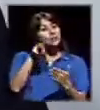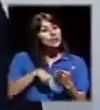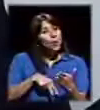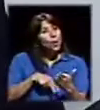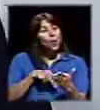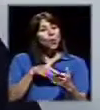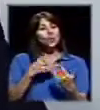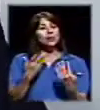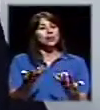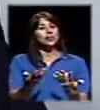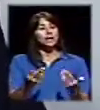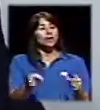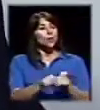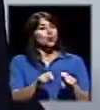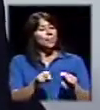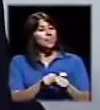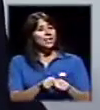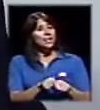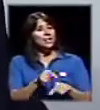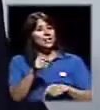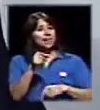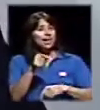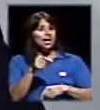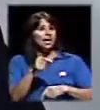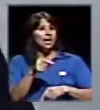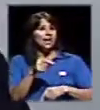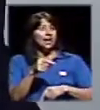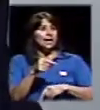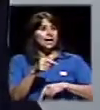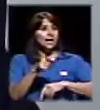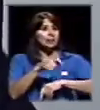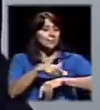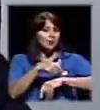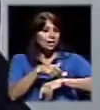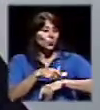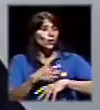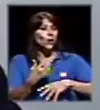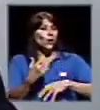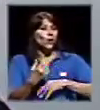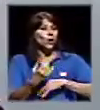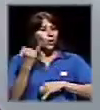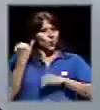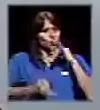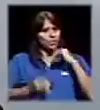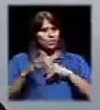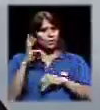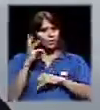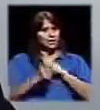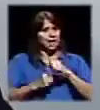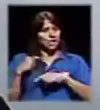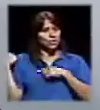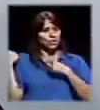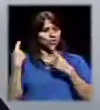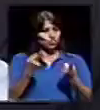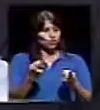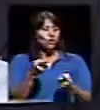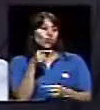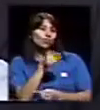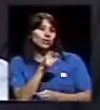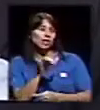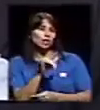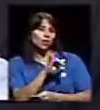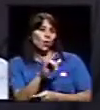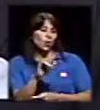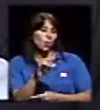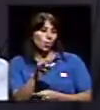¿Cómo también en este periodo de los últimos 6 años como actor del